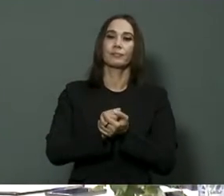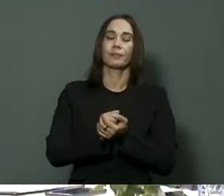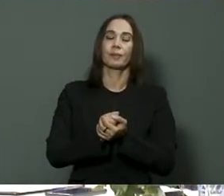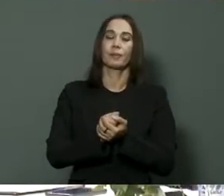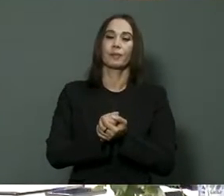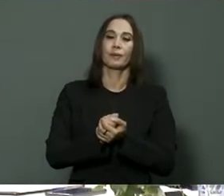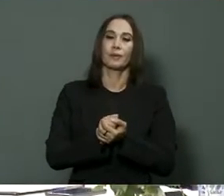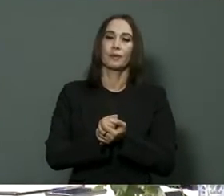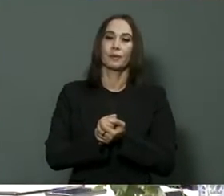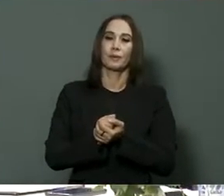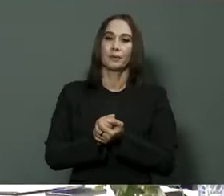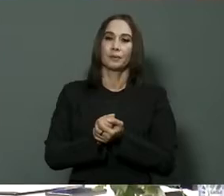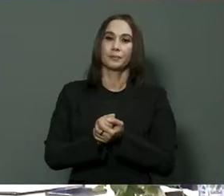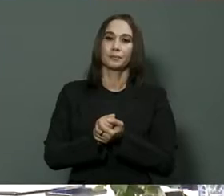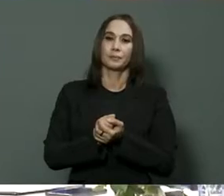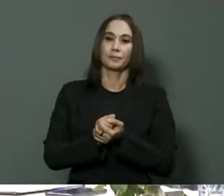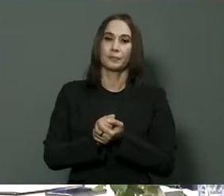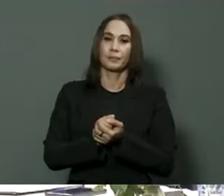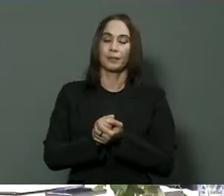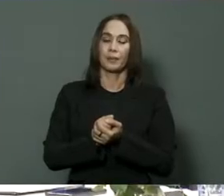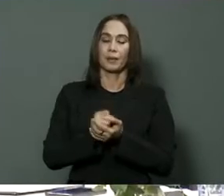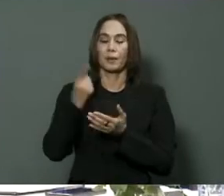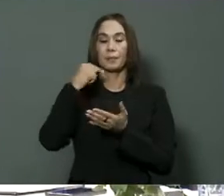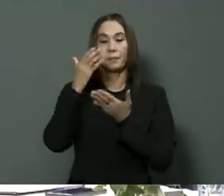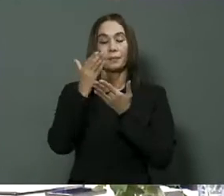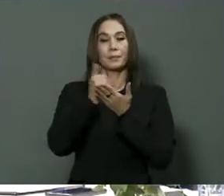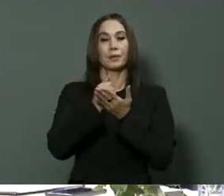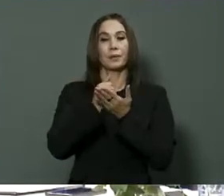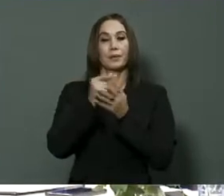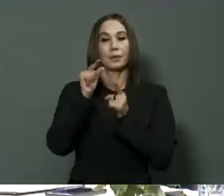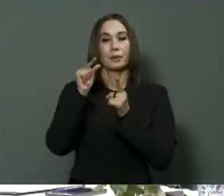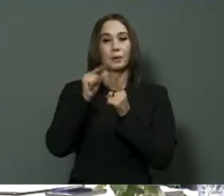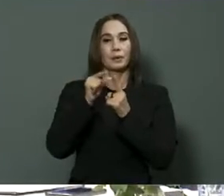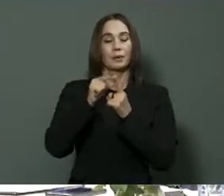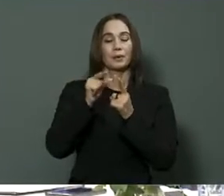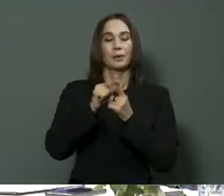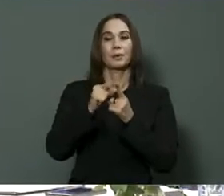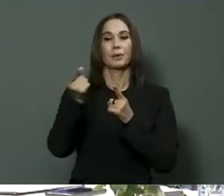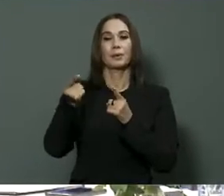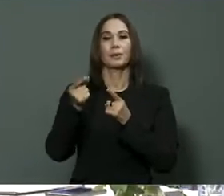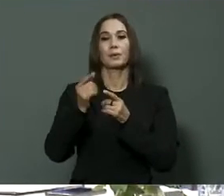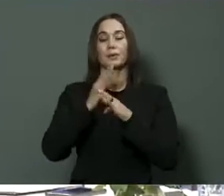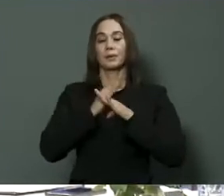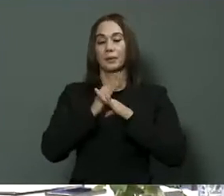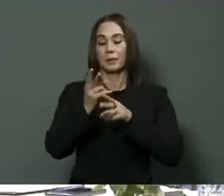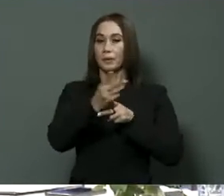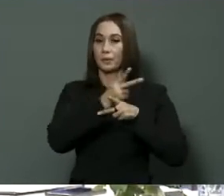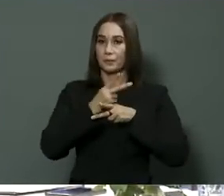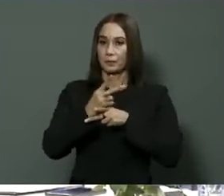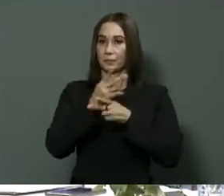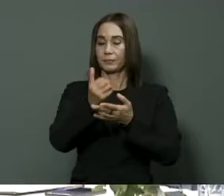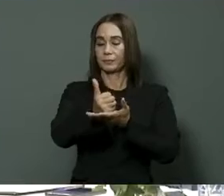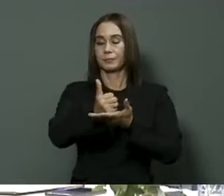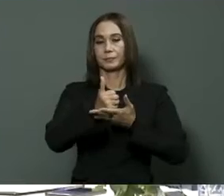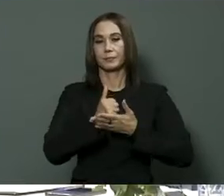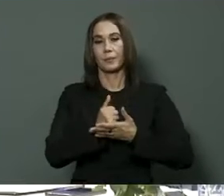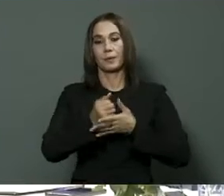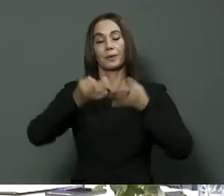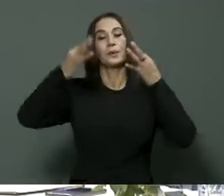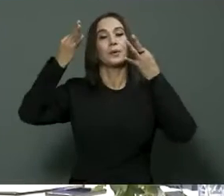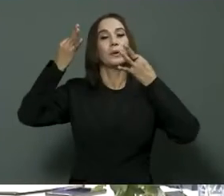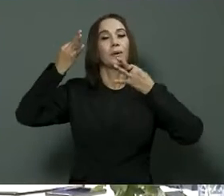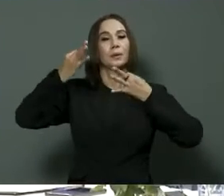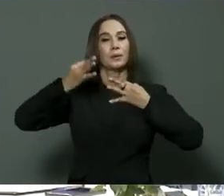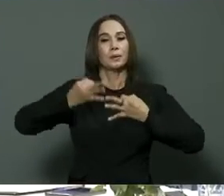para decirlo en pocas palabras, de defender con